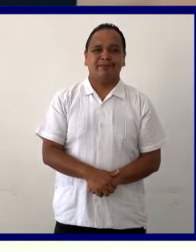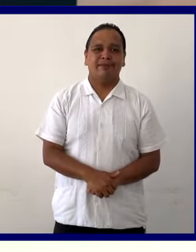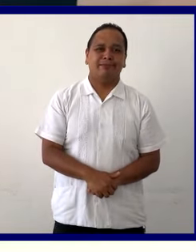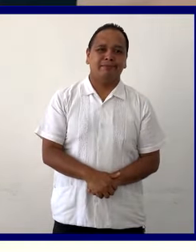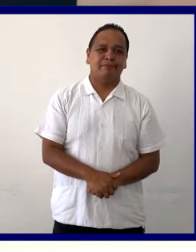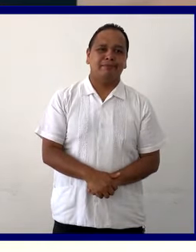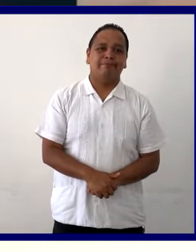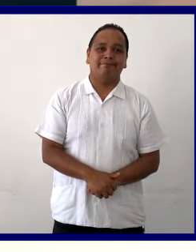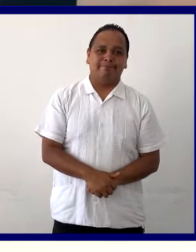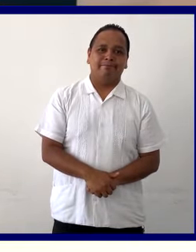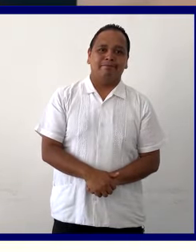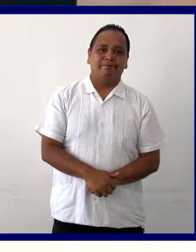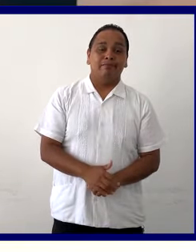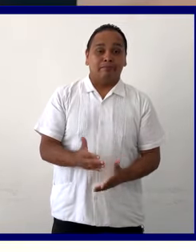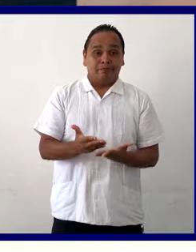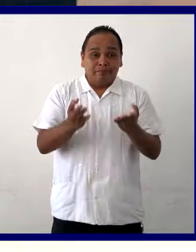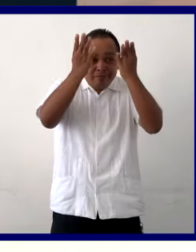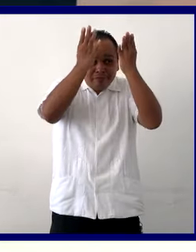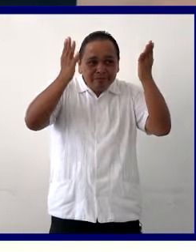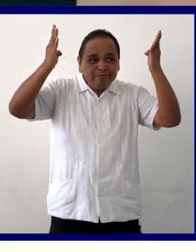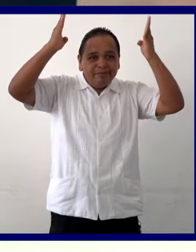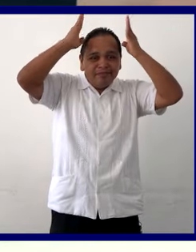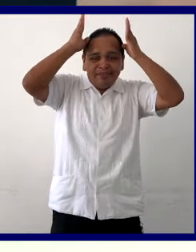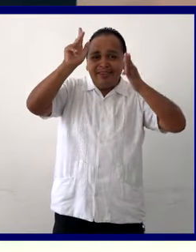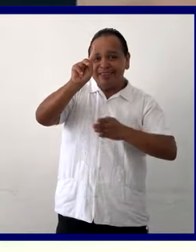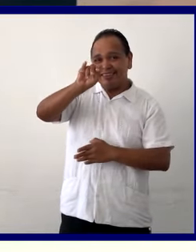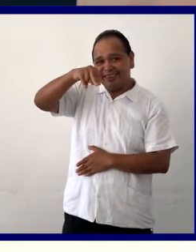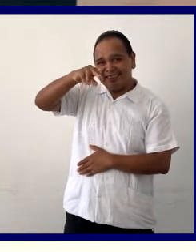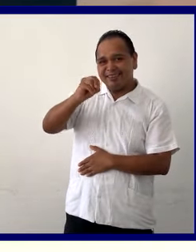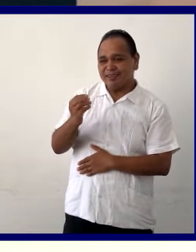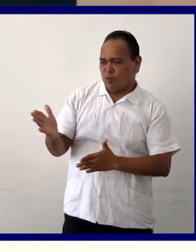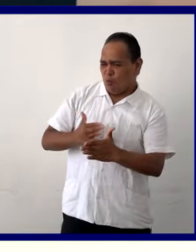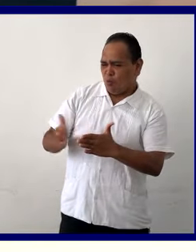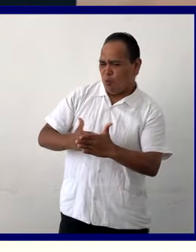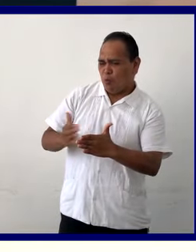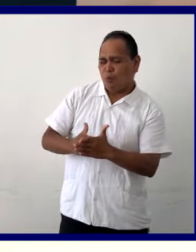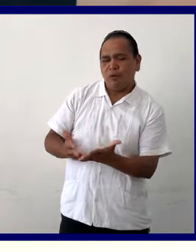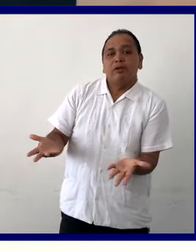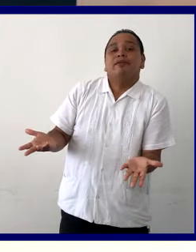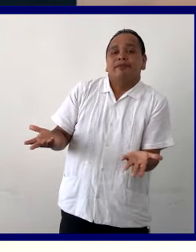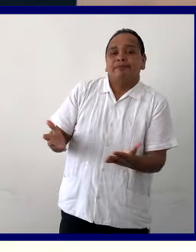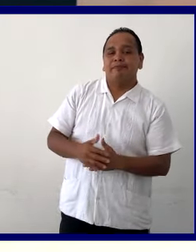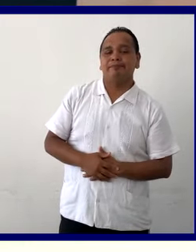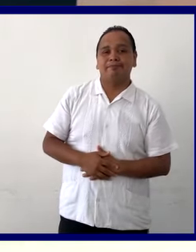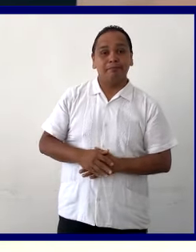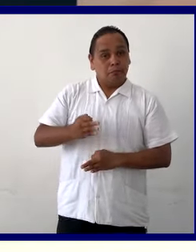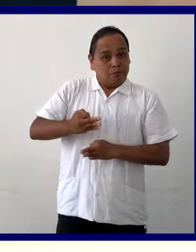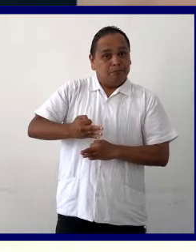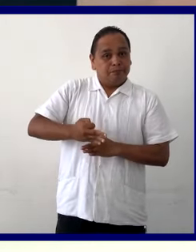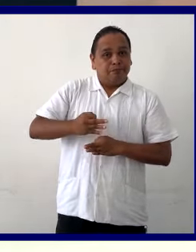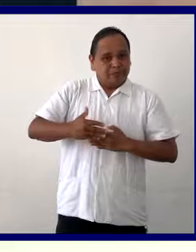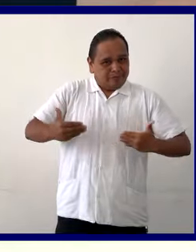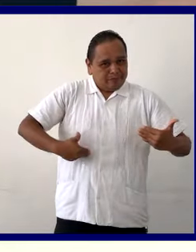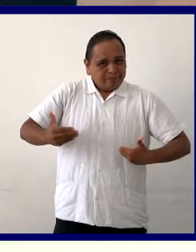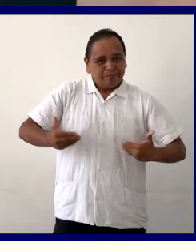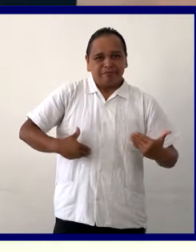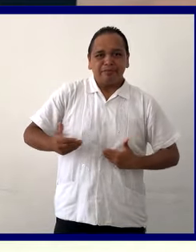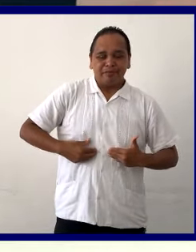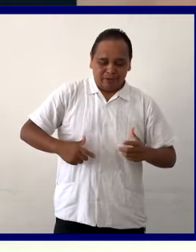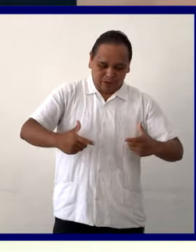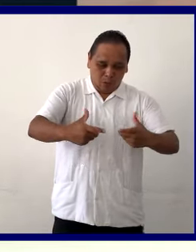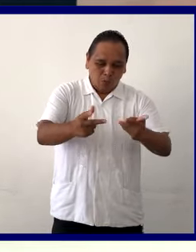Y ya estamos en el estudio con el chef Tino. ¿Qué nos vas a cocinar hoy? Hola, ¿qué tal, Roberto? Pues como ya vimos en el reportaje, hoy vamos a hacer un delicioso